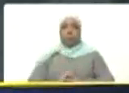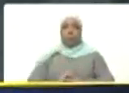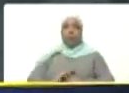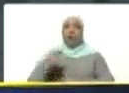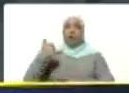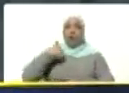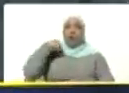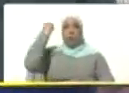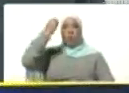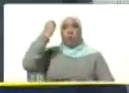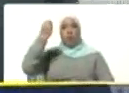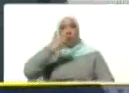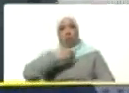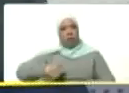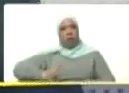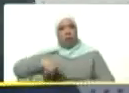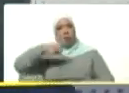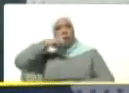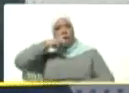había un presidente